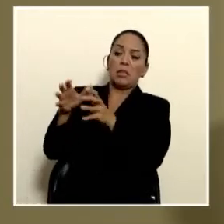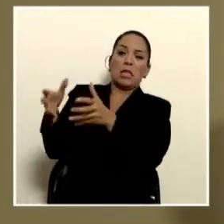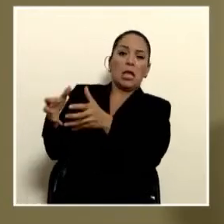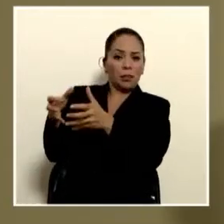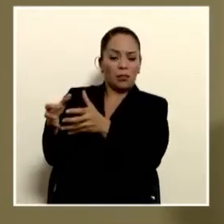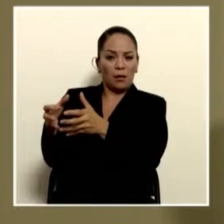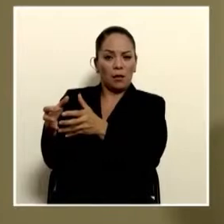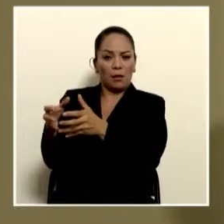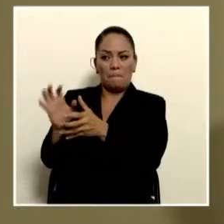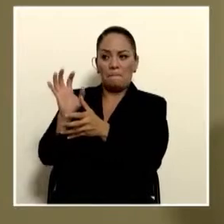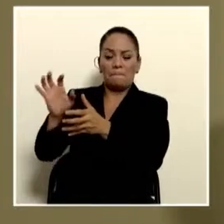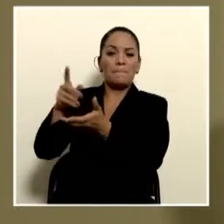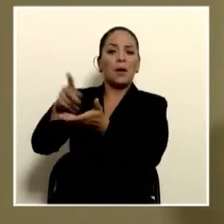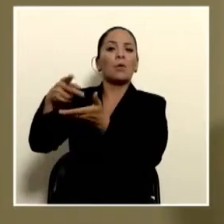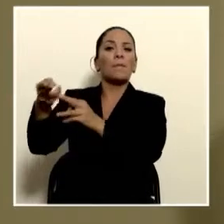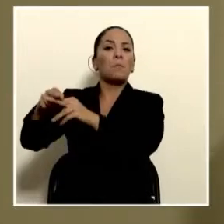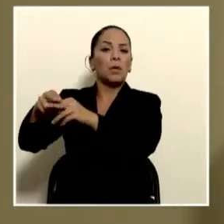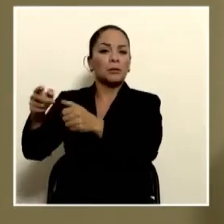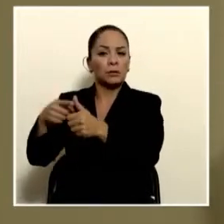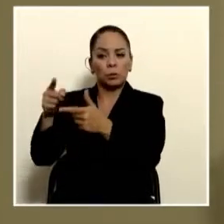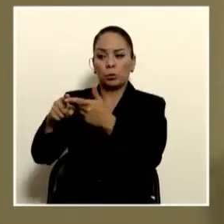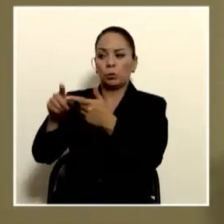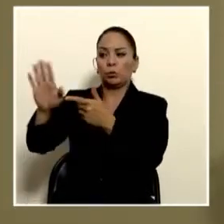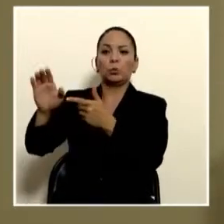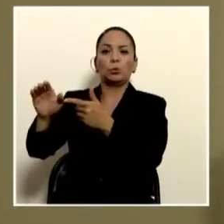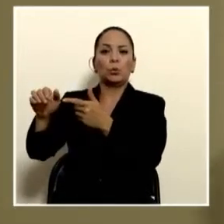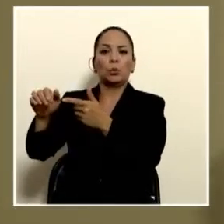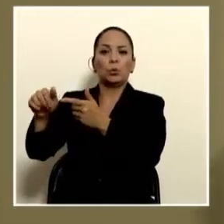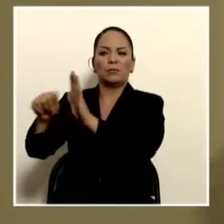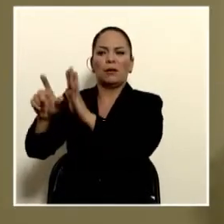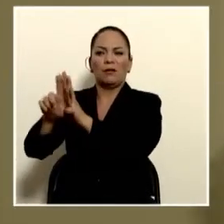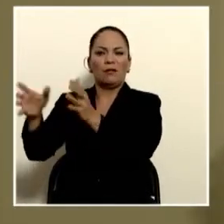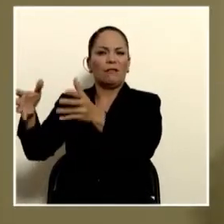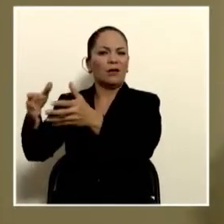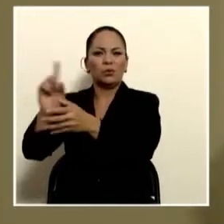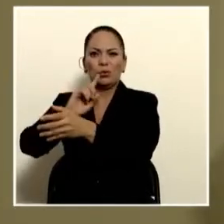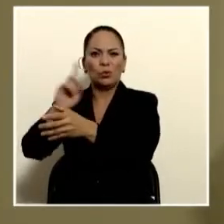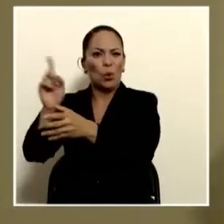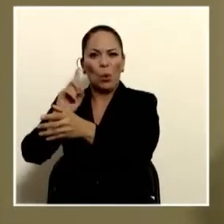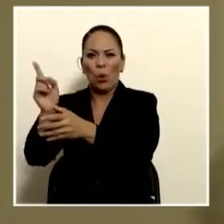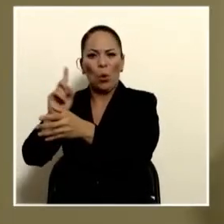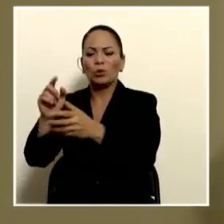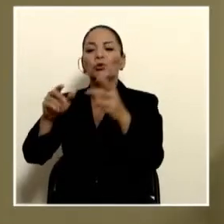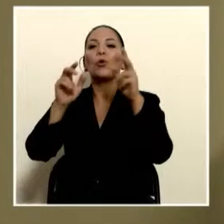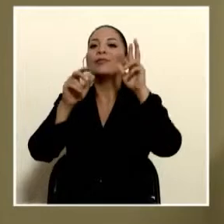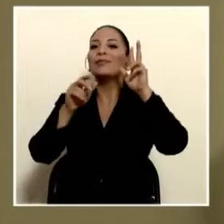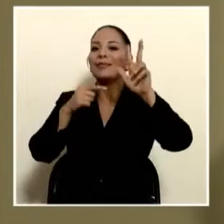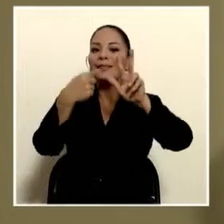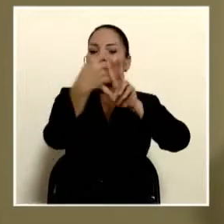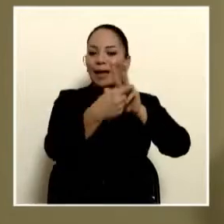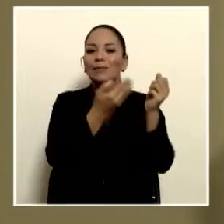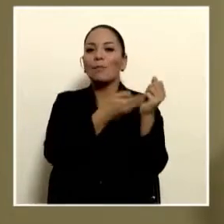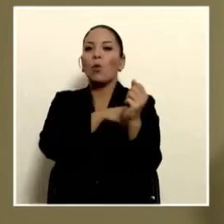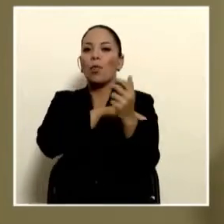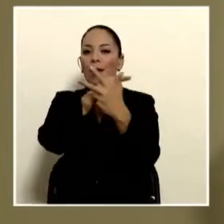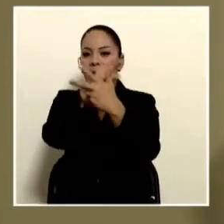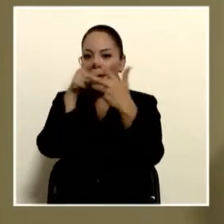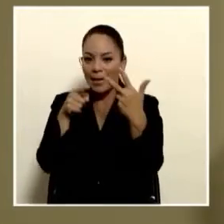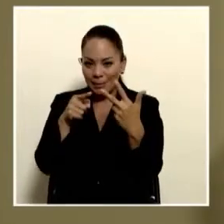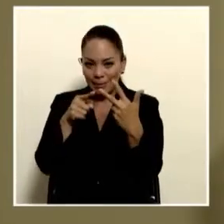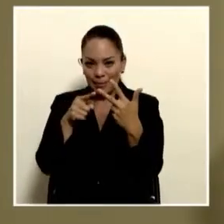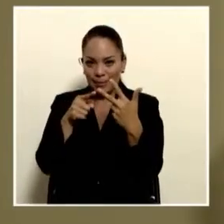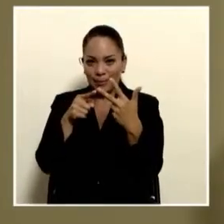pagadores de impuestos, su propio legislativo? No, son 3 poderes de una